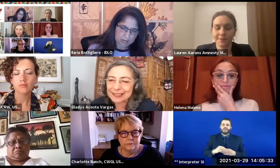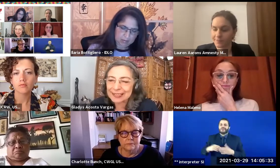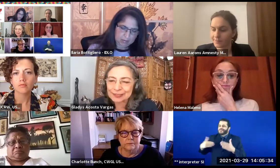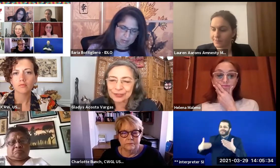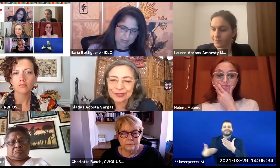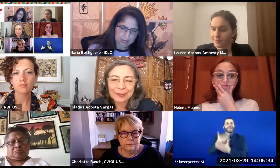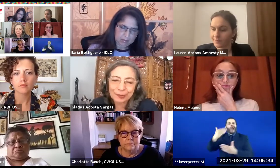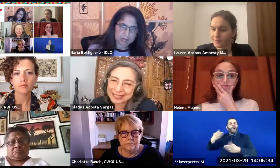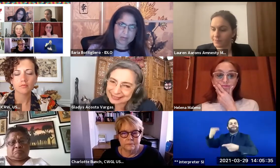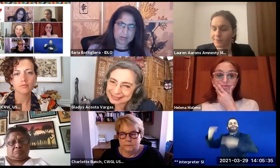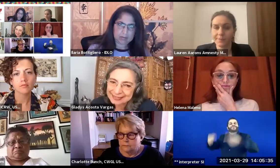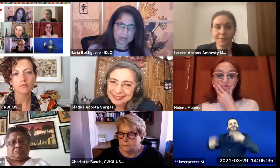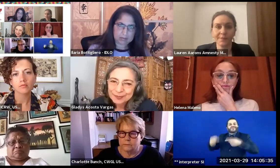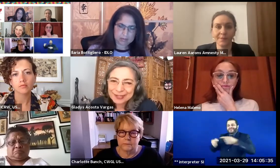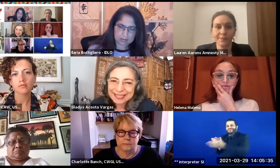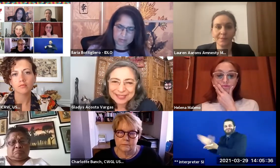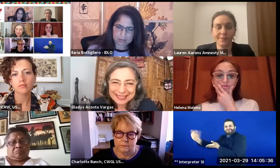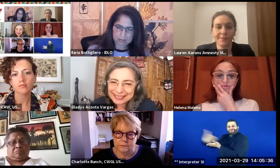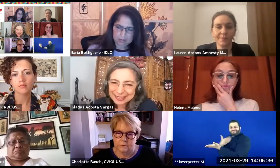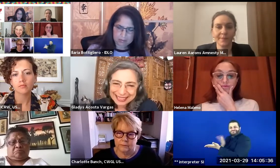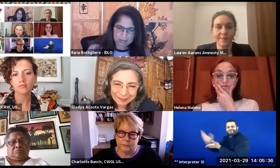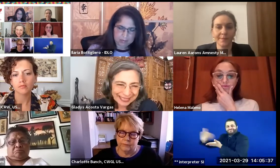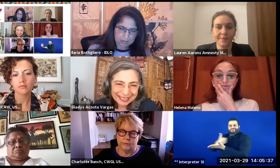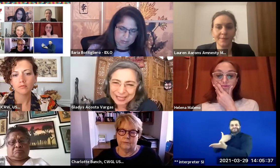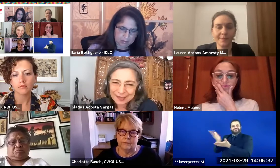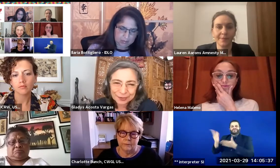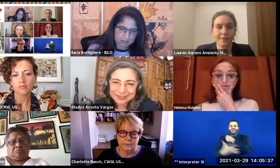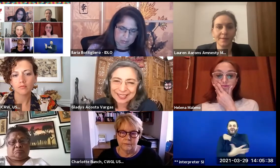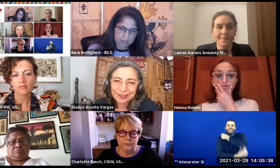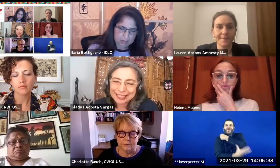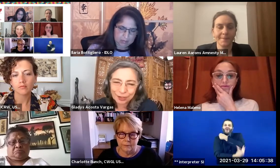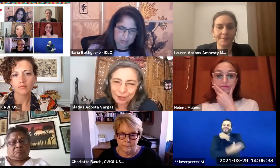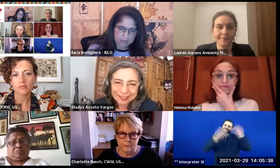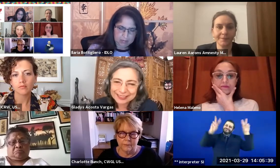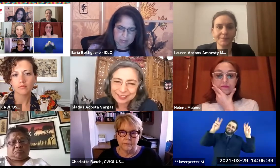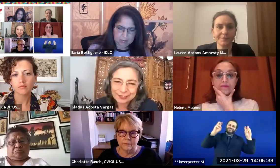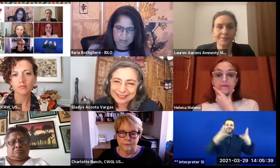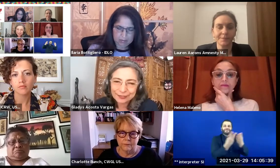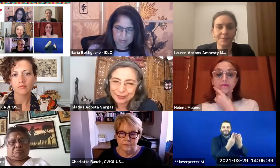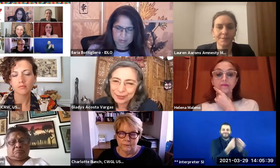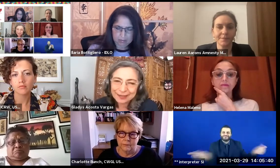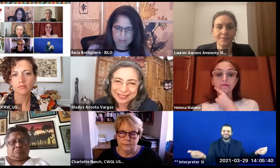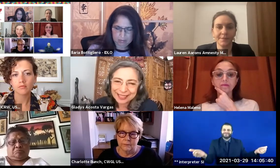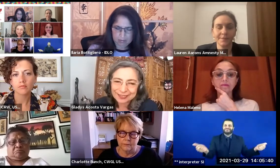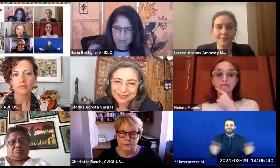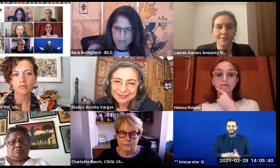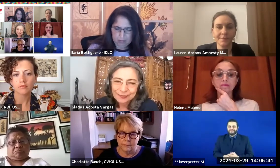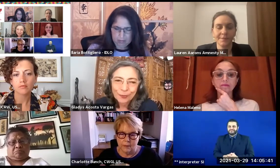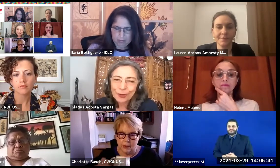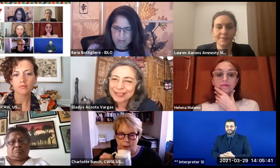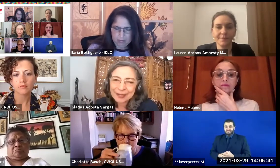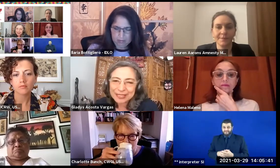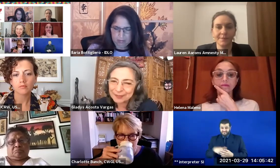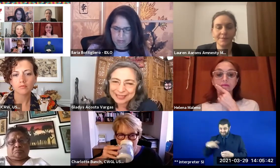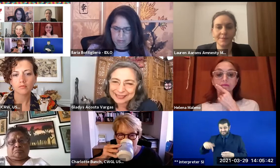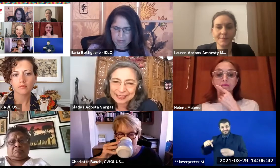y de erradicación de la pobreza. Porque evidentemente la pandemia ha mostrado que todo lo que se hizo antes fue muy limitado.